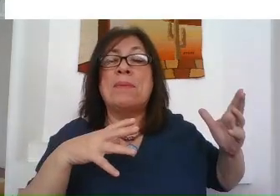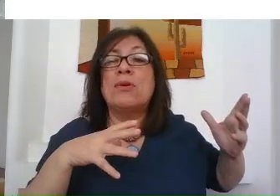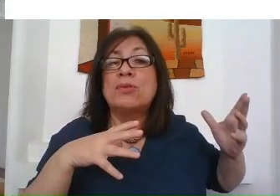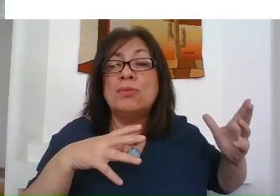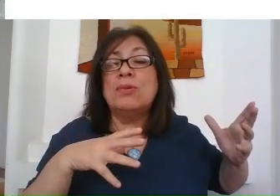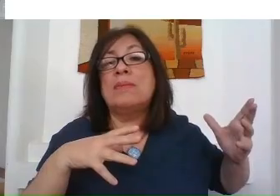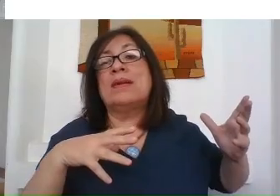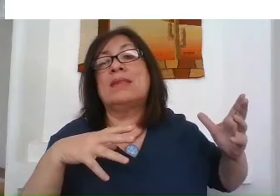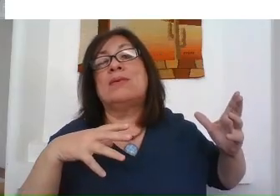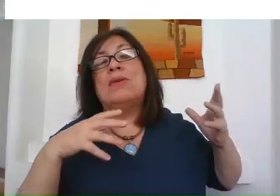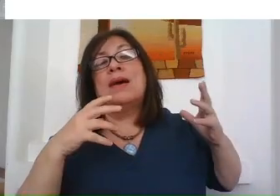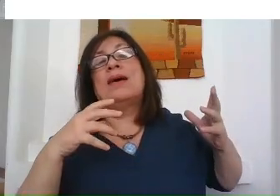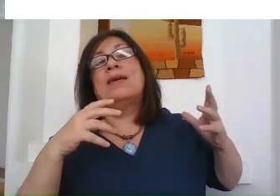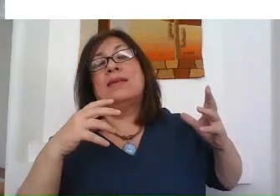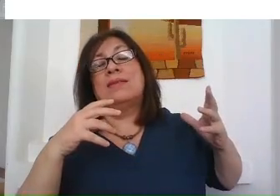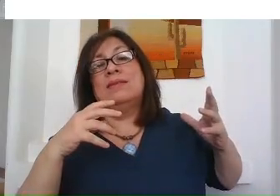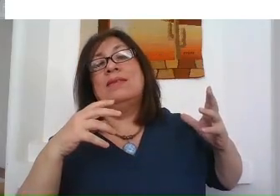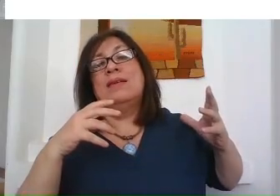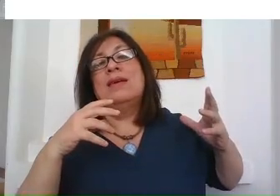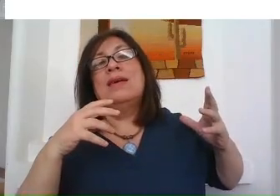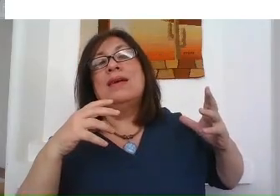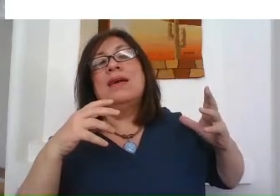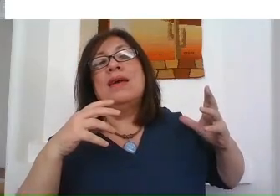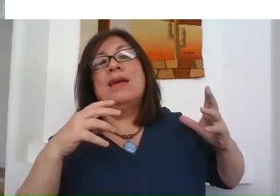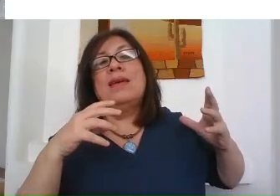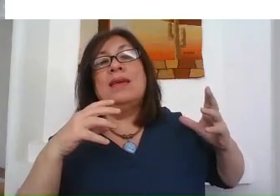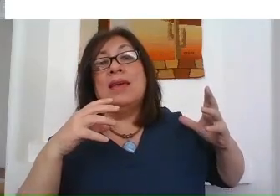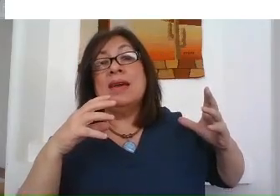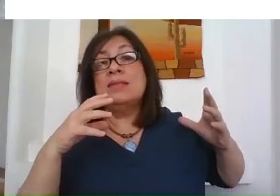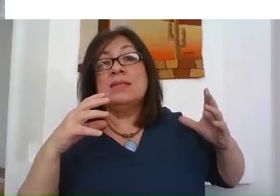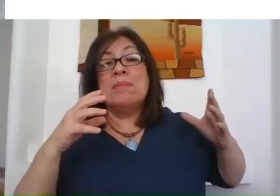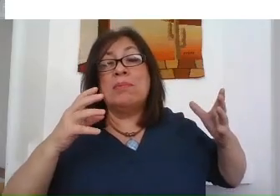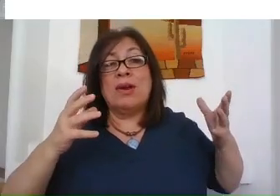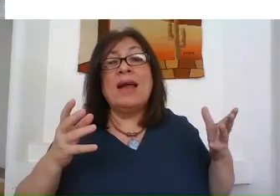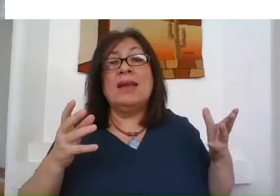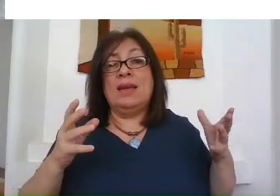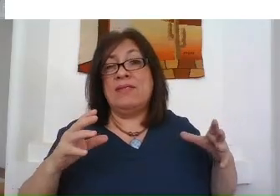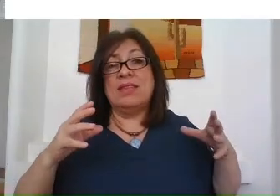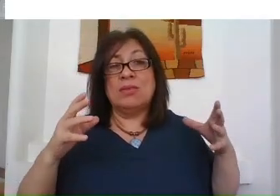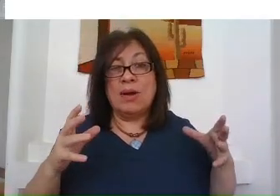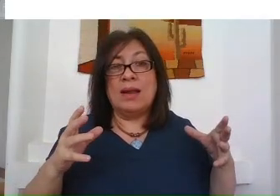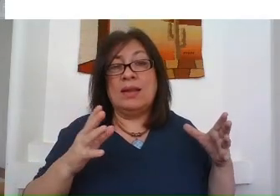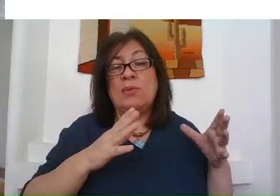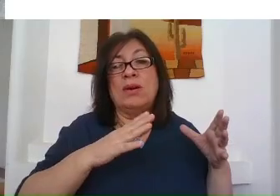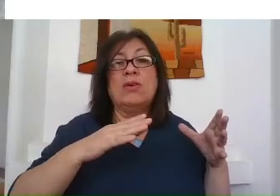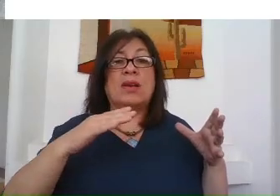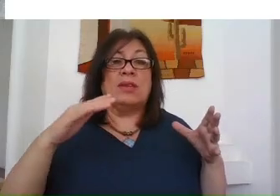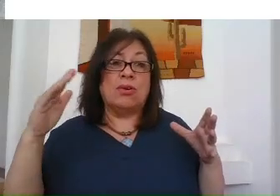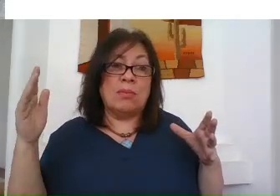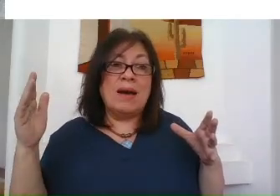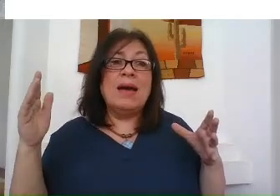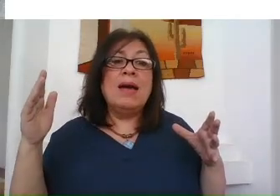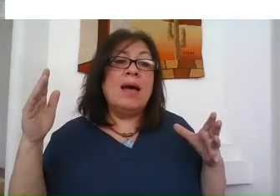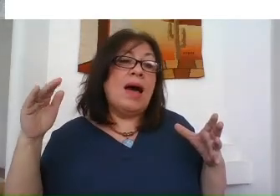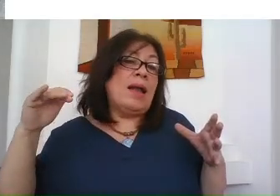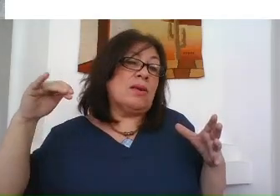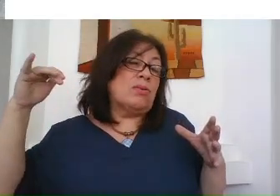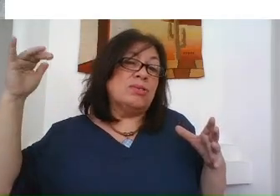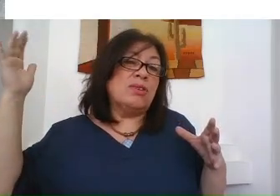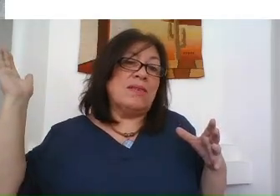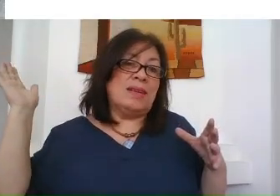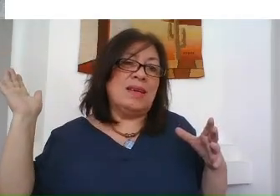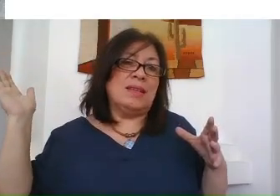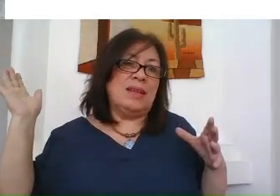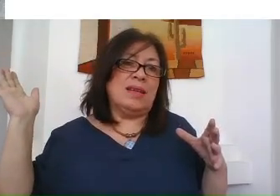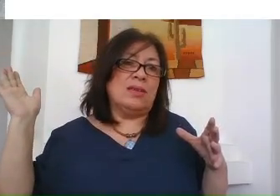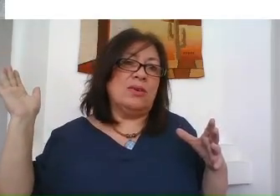a una postura en particular, y es temporal, es eventual, y luego retoma al